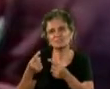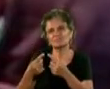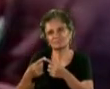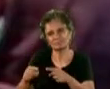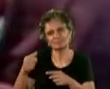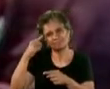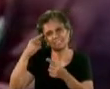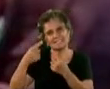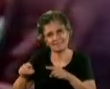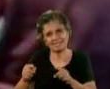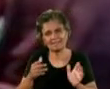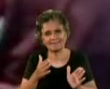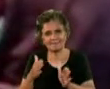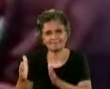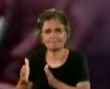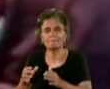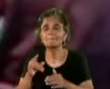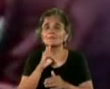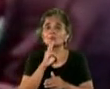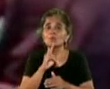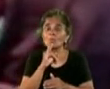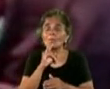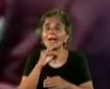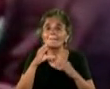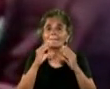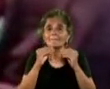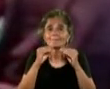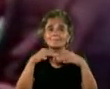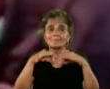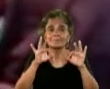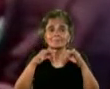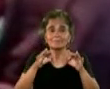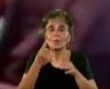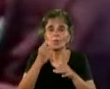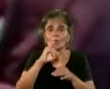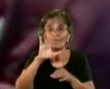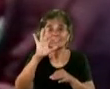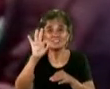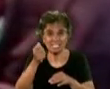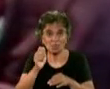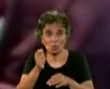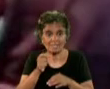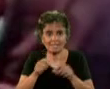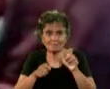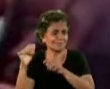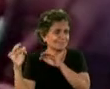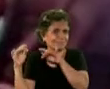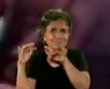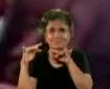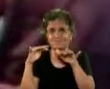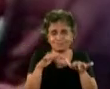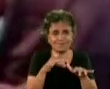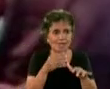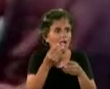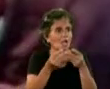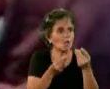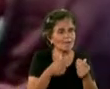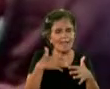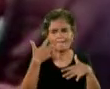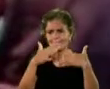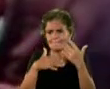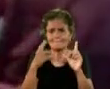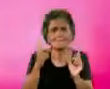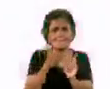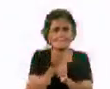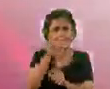una promoción de sándwich de milanesa a $1.50, terminó en caos. Una multitud se agolpó frente al local, hubo incidentes